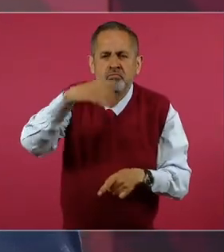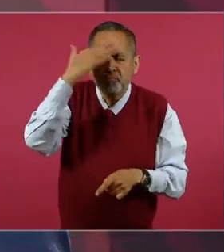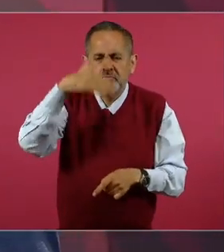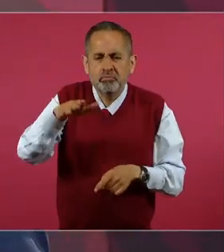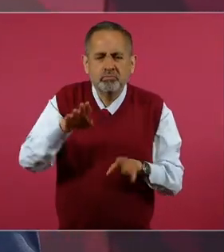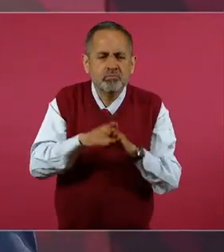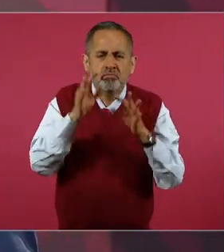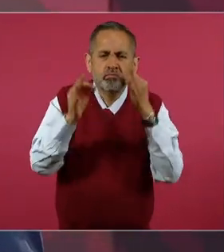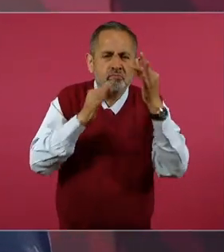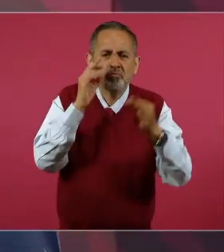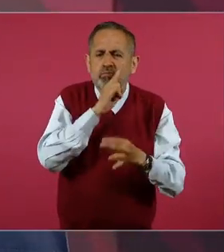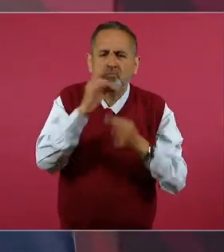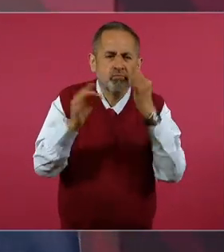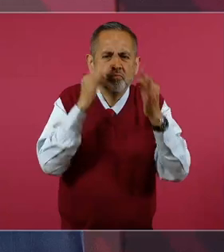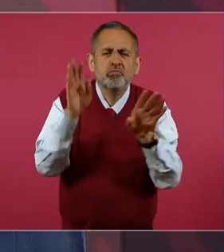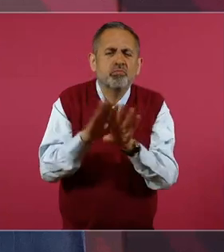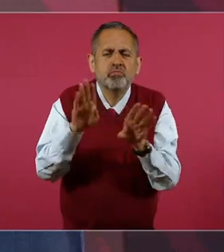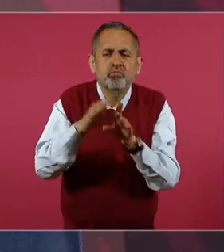de las noticias?